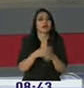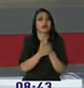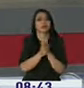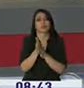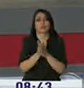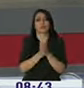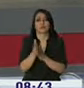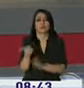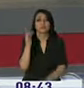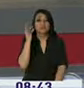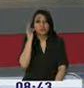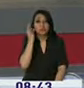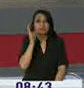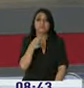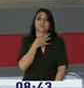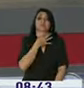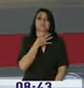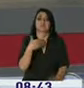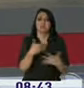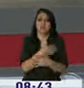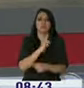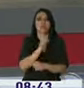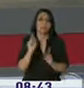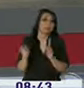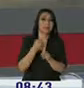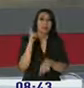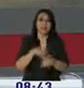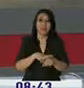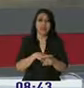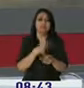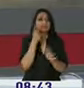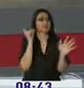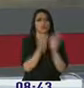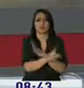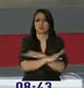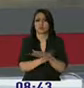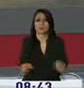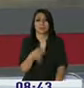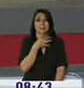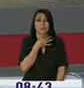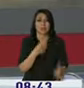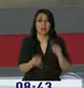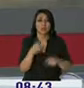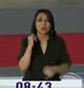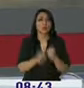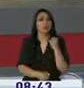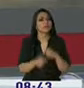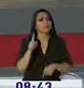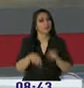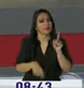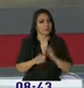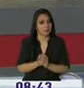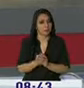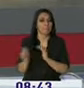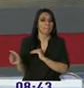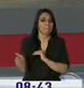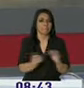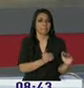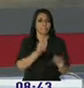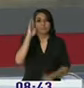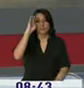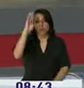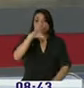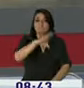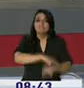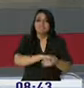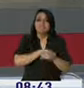mujeres, estén ustedes a la primera de abastos, denuncien, no dejen que estas cosas avancen. La policía detuvo a un hombre acusado de haber